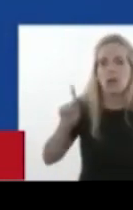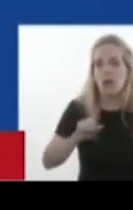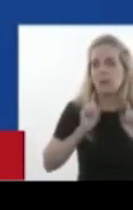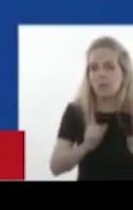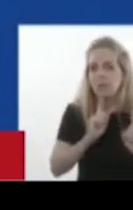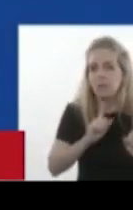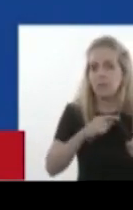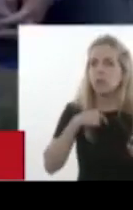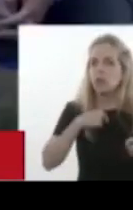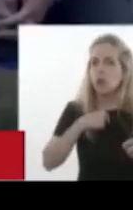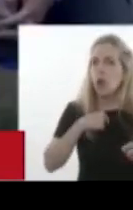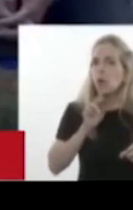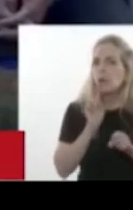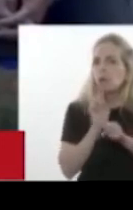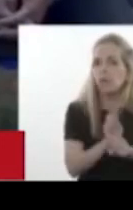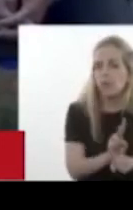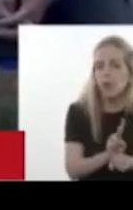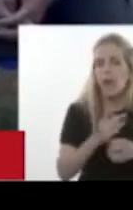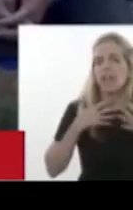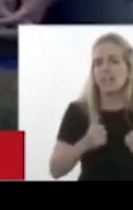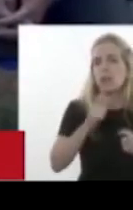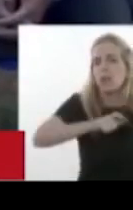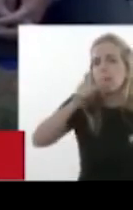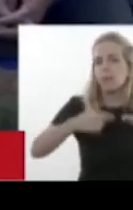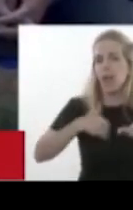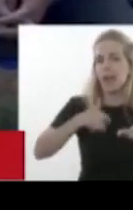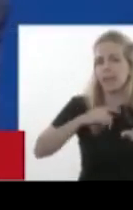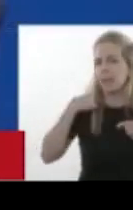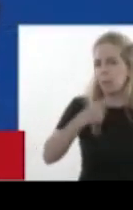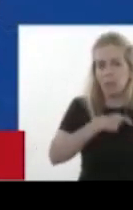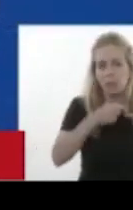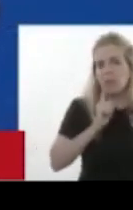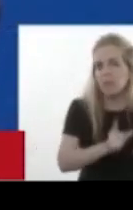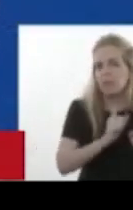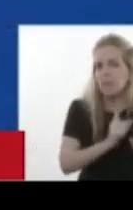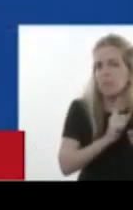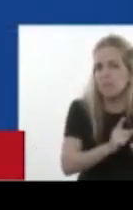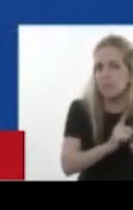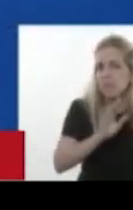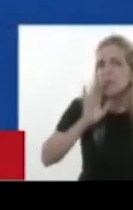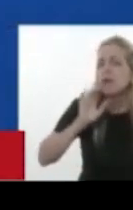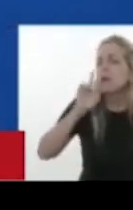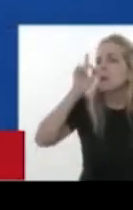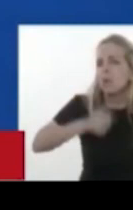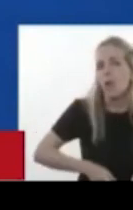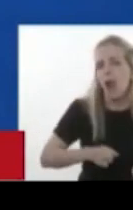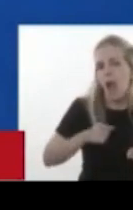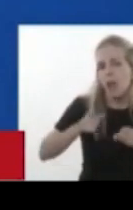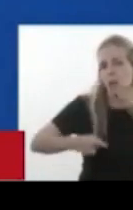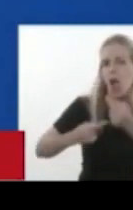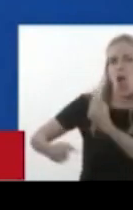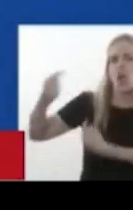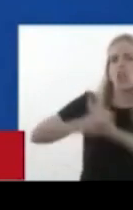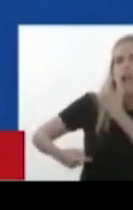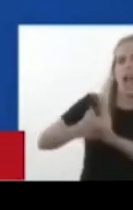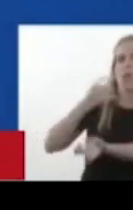Y donde yo voy a seguir cuidando la salud de los argentinos y de las argentinas, por más que escriban muchas hojas en sentencias.